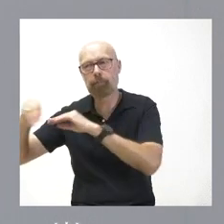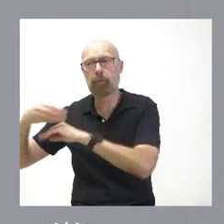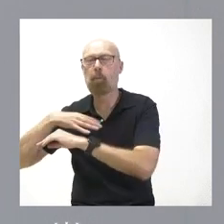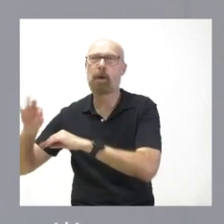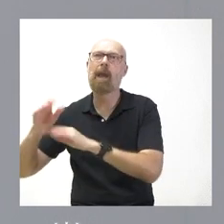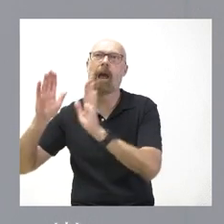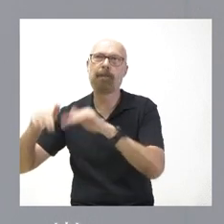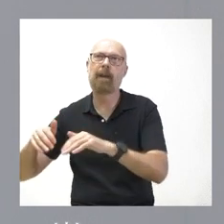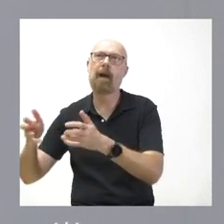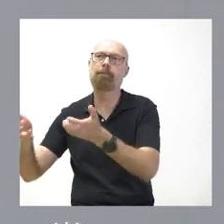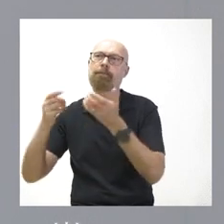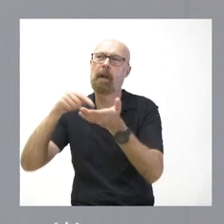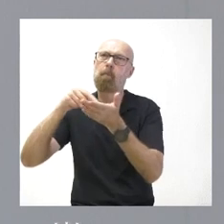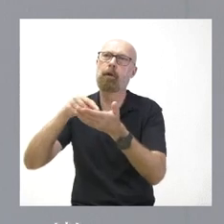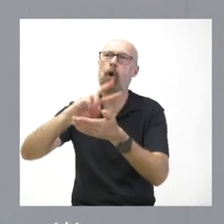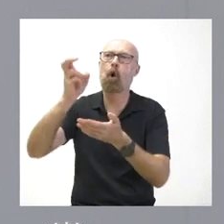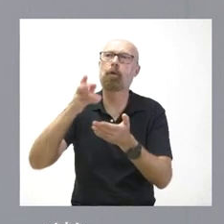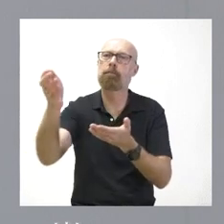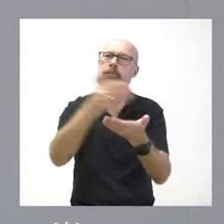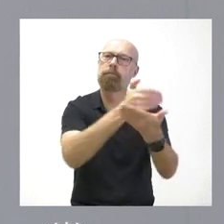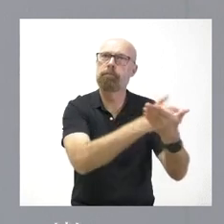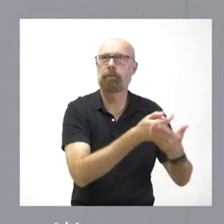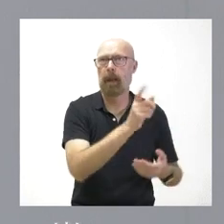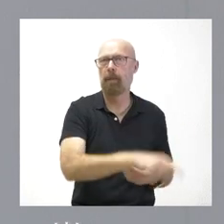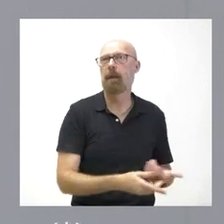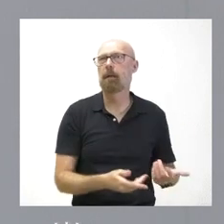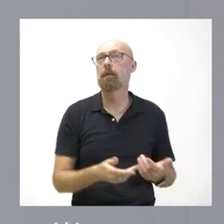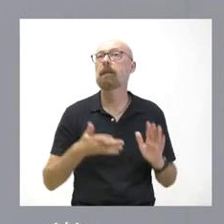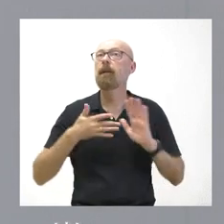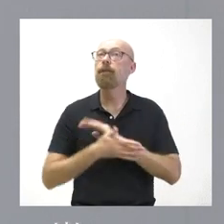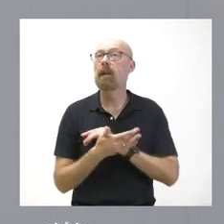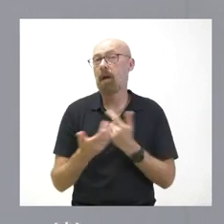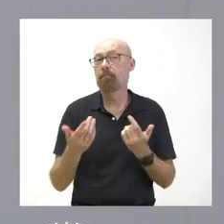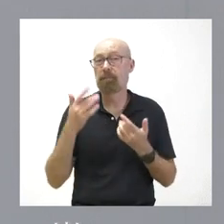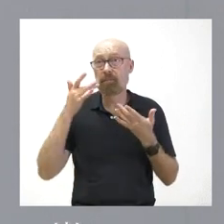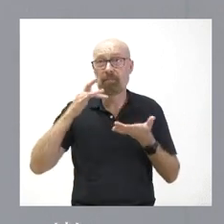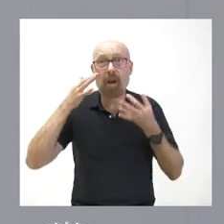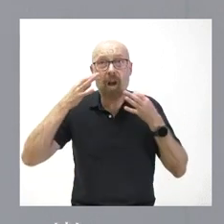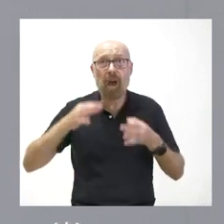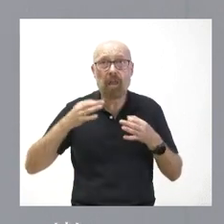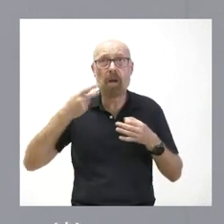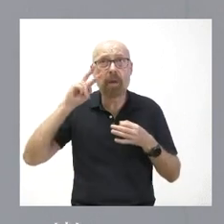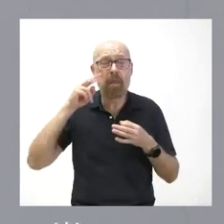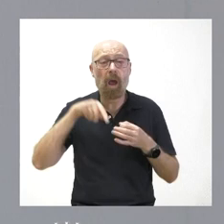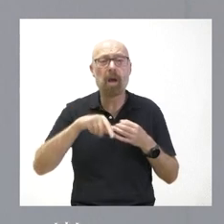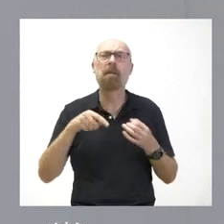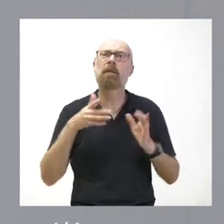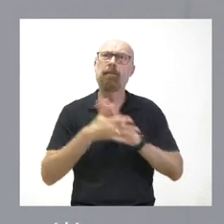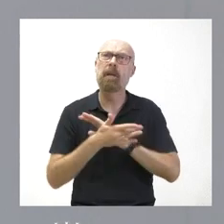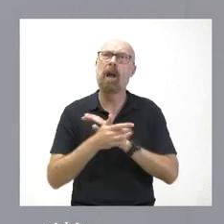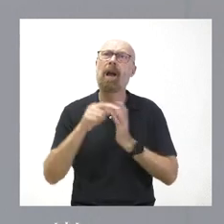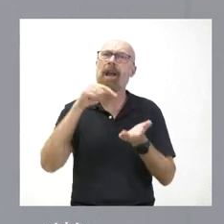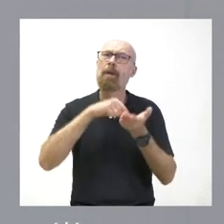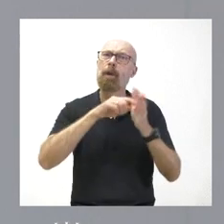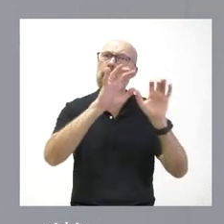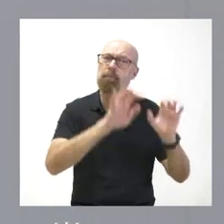esa recaudación corresponde a la la comunidad Autónoma hemos visto en más de una ocasión como una bajada de impuestos tiene como segunda vía de rebote una subida de la recaudación